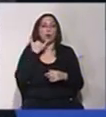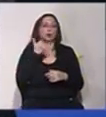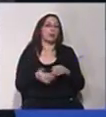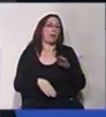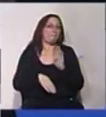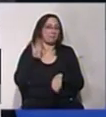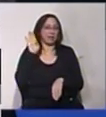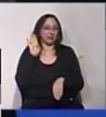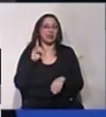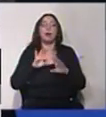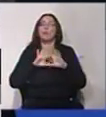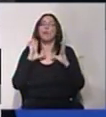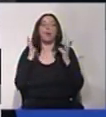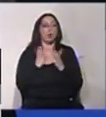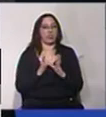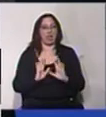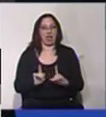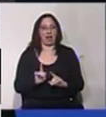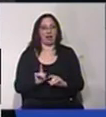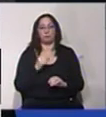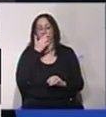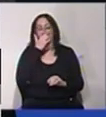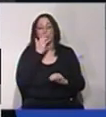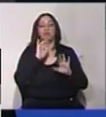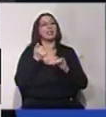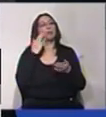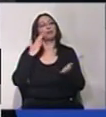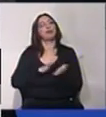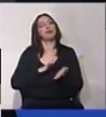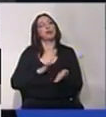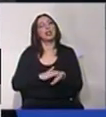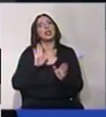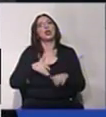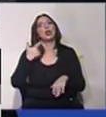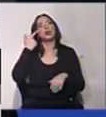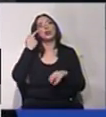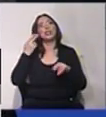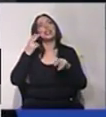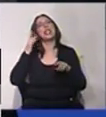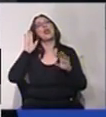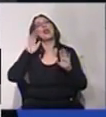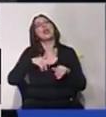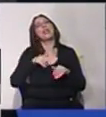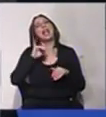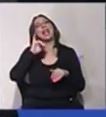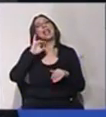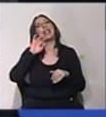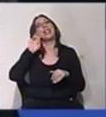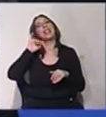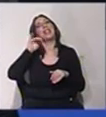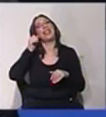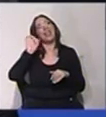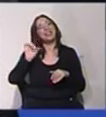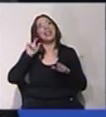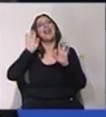eso es a nivel mundial. Inclusive está probado por estudios de suicidólogos de la IASP que las líneas de